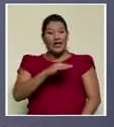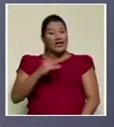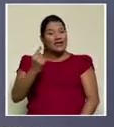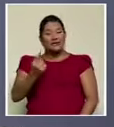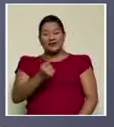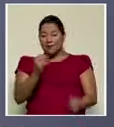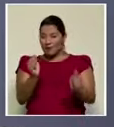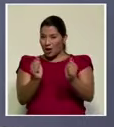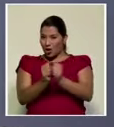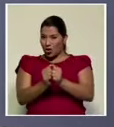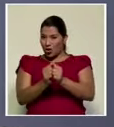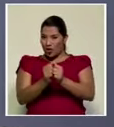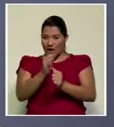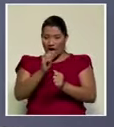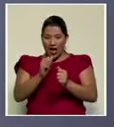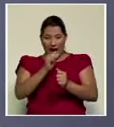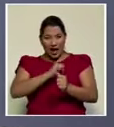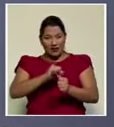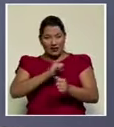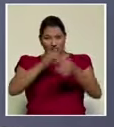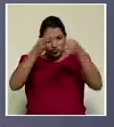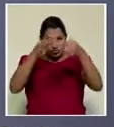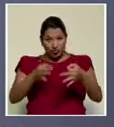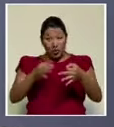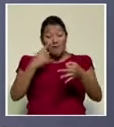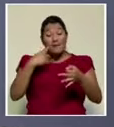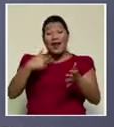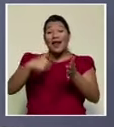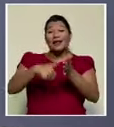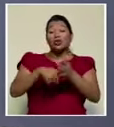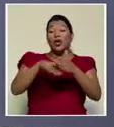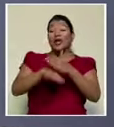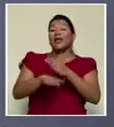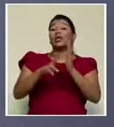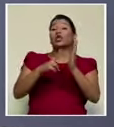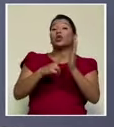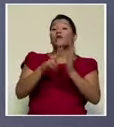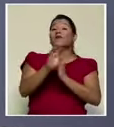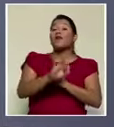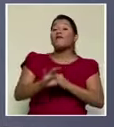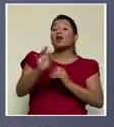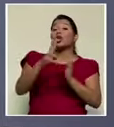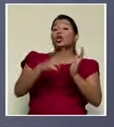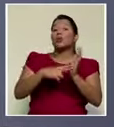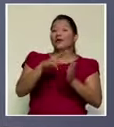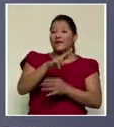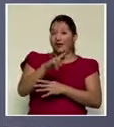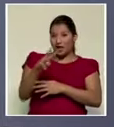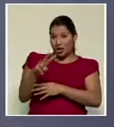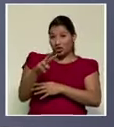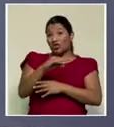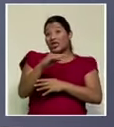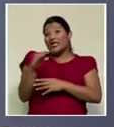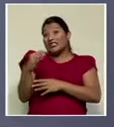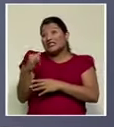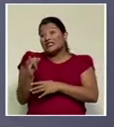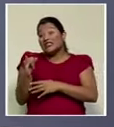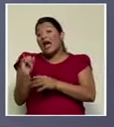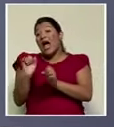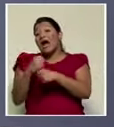buen hacer las elecciones de febrero y eventualmente de abril, y que pueden